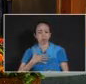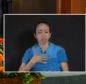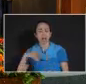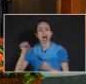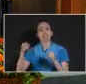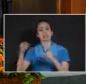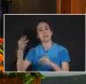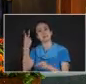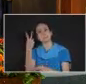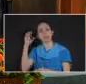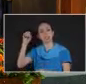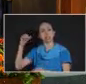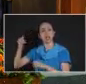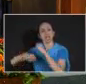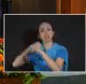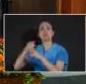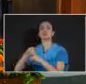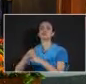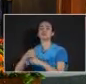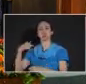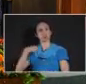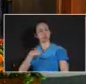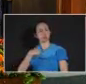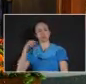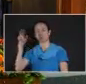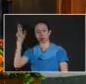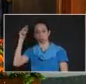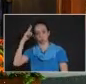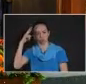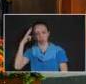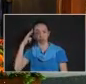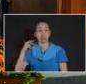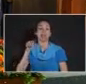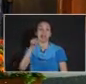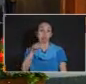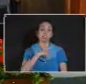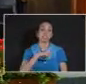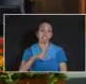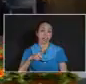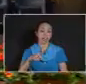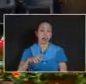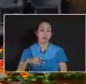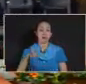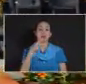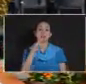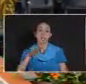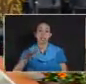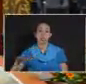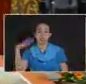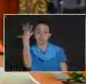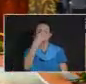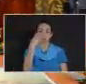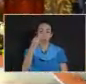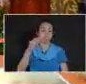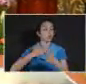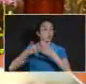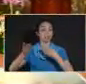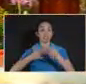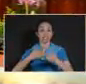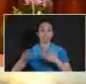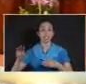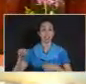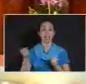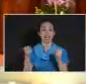andaba yo? A saber, entonces se tienen que poner, esos serían pequeñitos. Entonces, cualquiera que haga tropezar